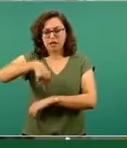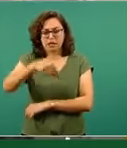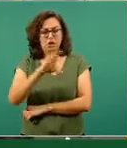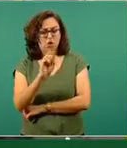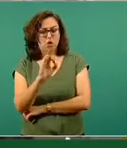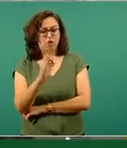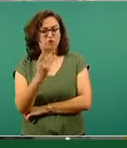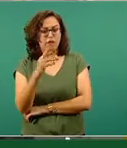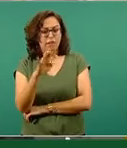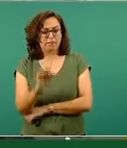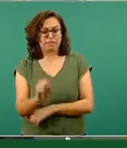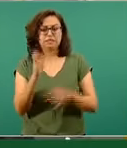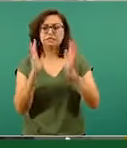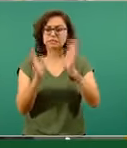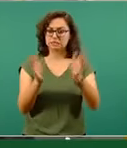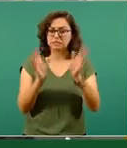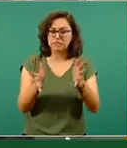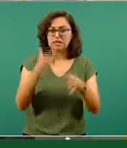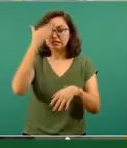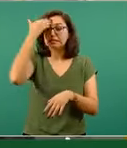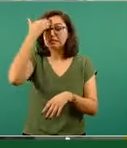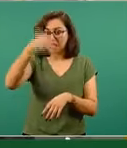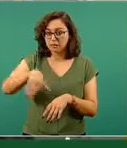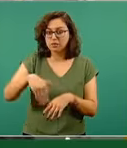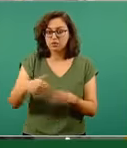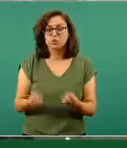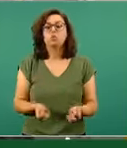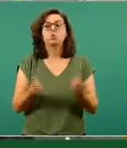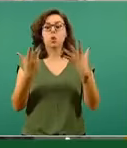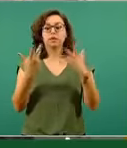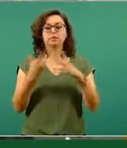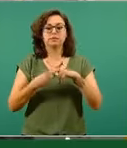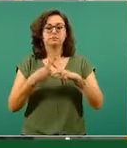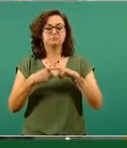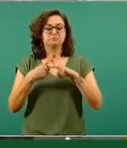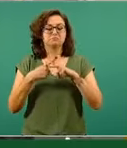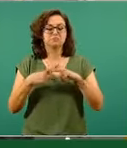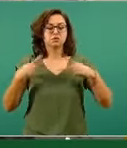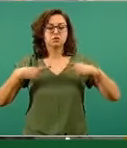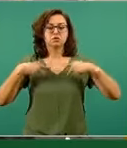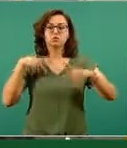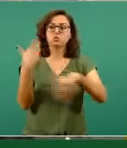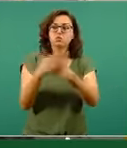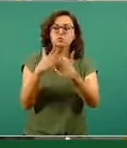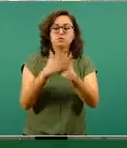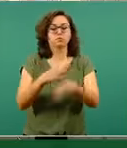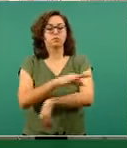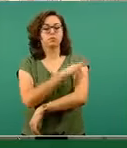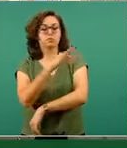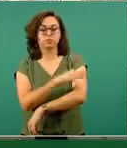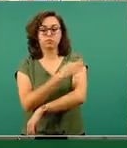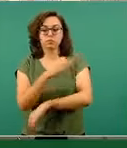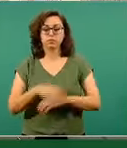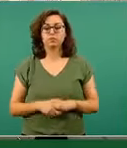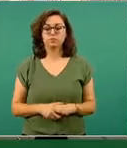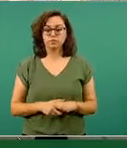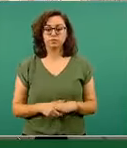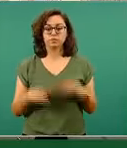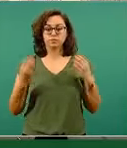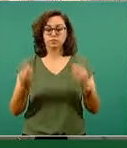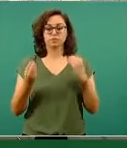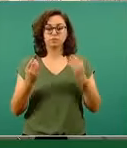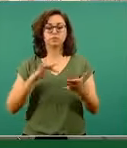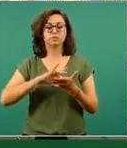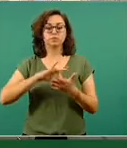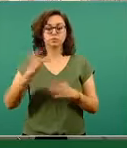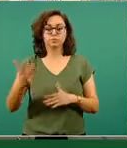proyectadas cuántas personas más van a tener que ser vacunadas a lo estimado actualmente en el plan de vacunación. Gracias. Cómo no, muchas gracias, Otilia.